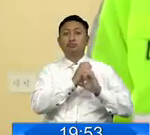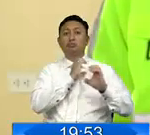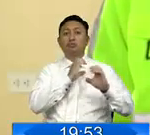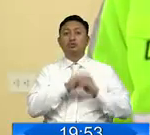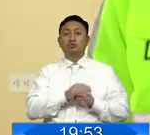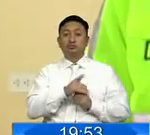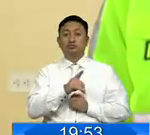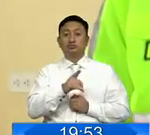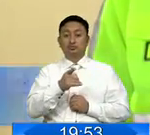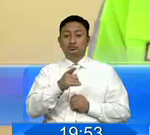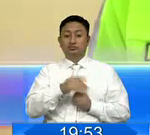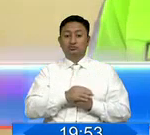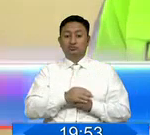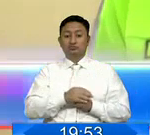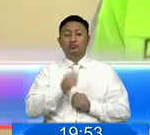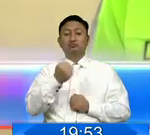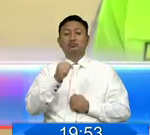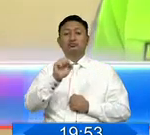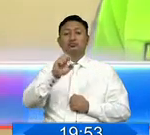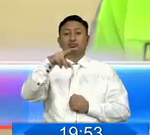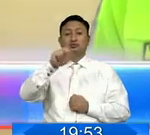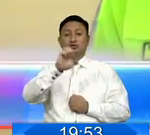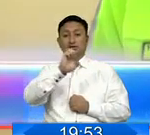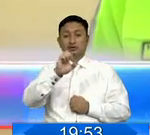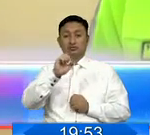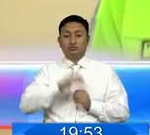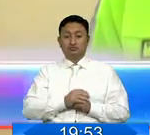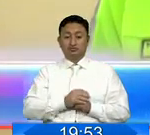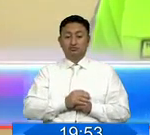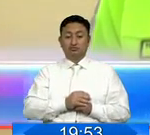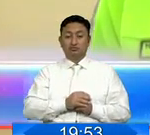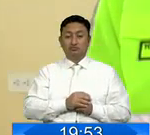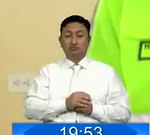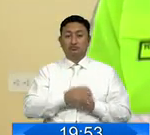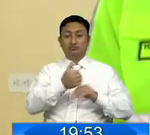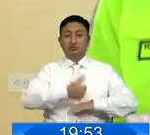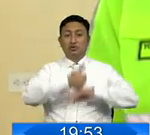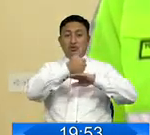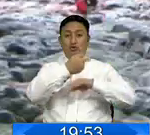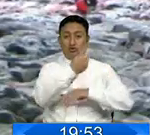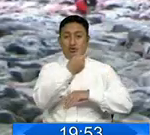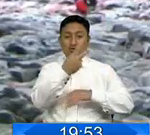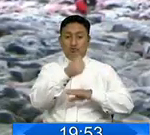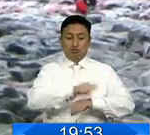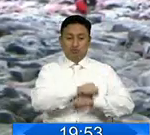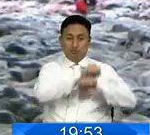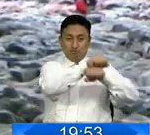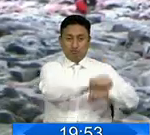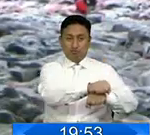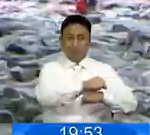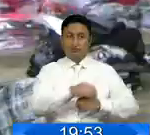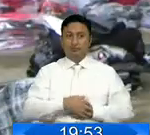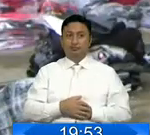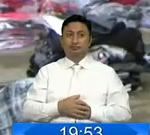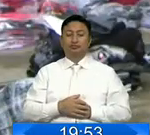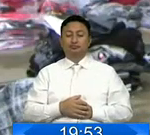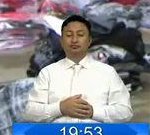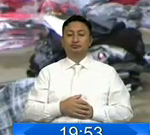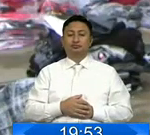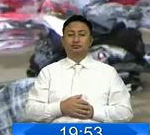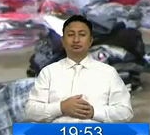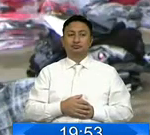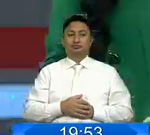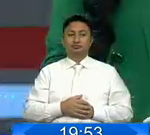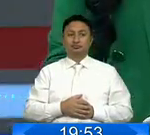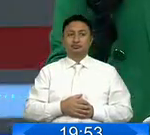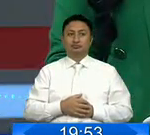se encuentra en los patios de la SENAE y se les ha puesto a órdenes de las autoridades competentes. Desde Tulcán informa Miriam